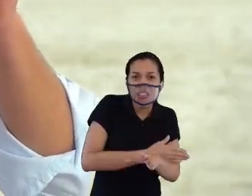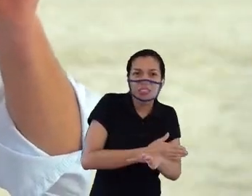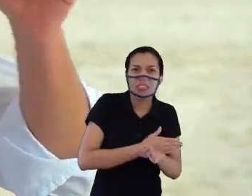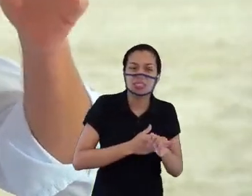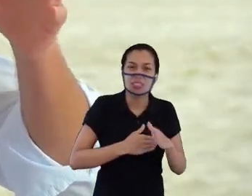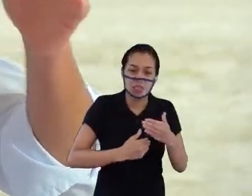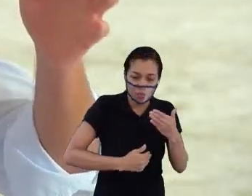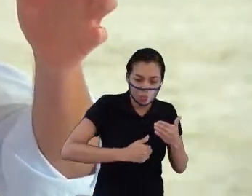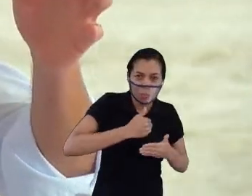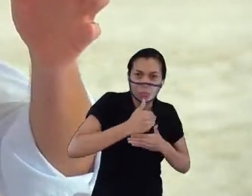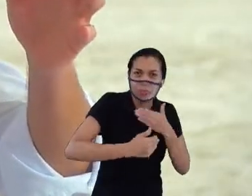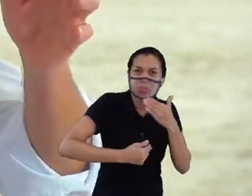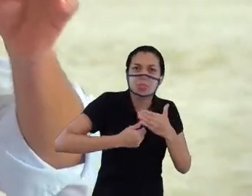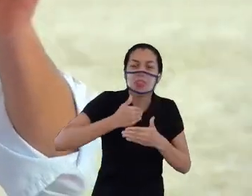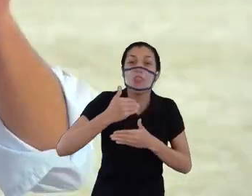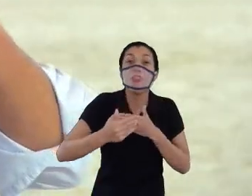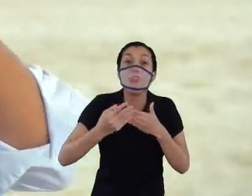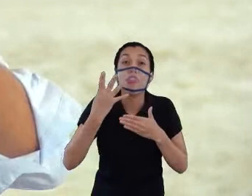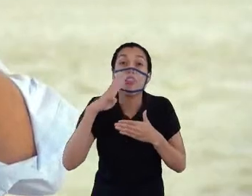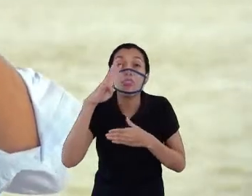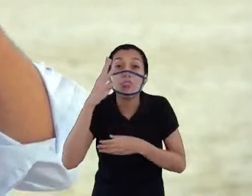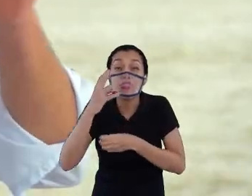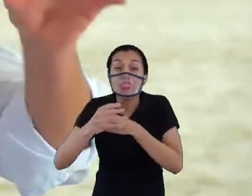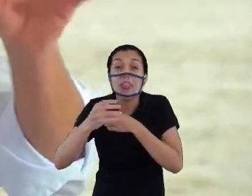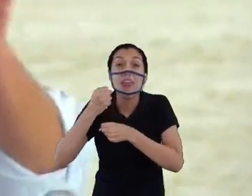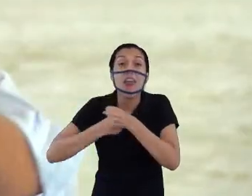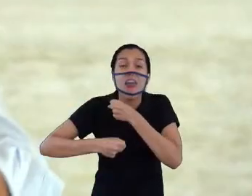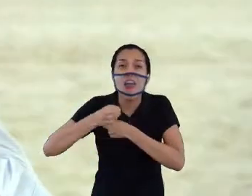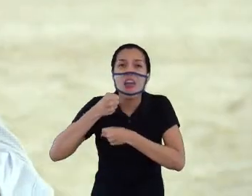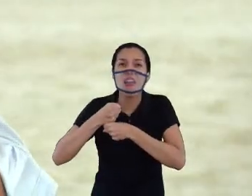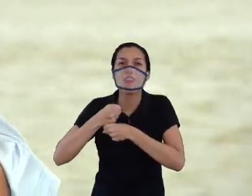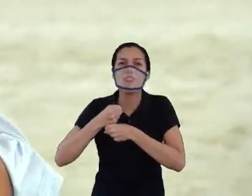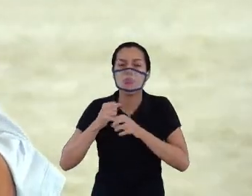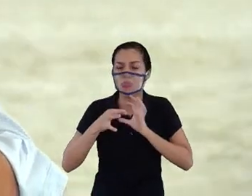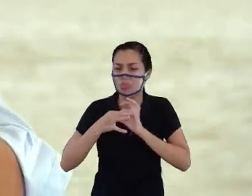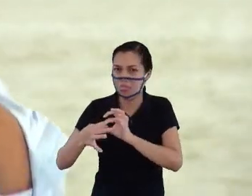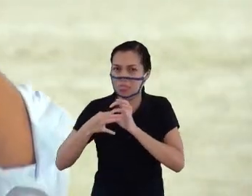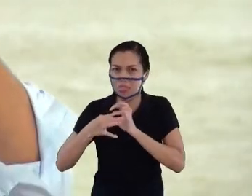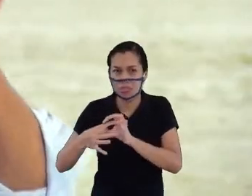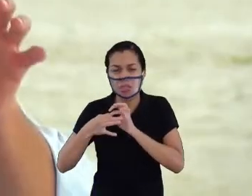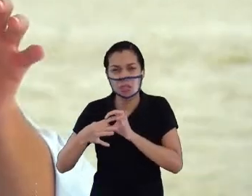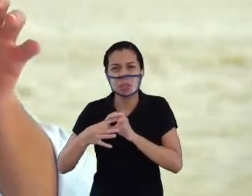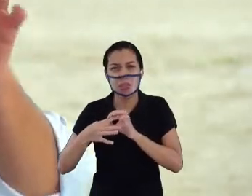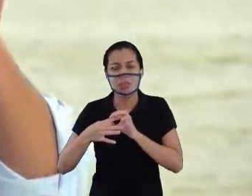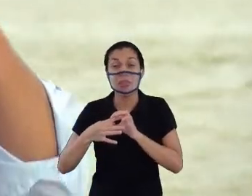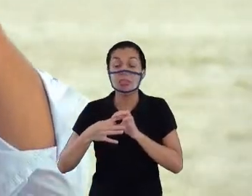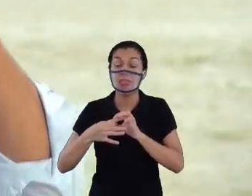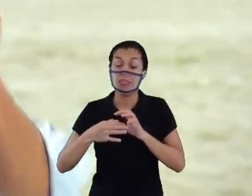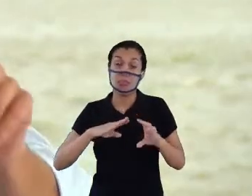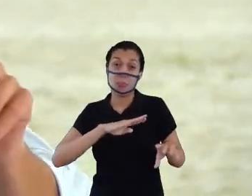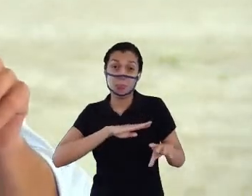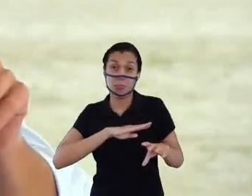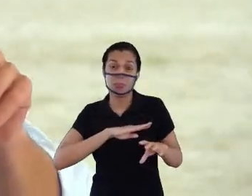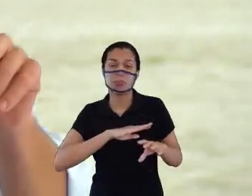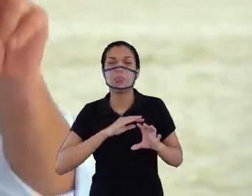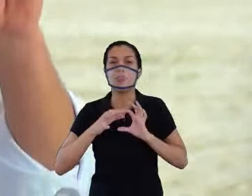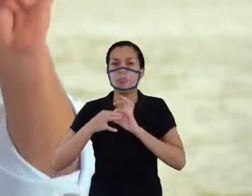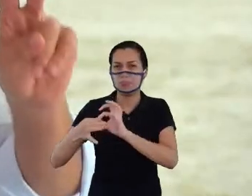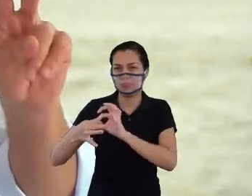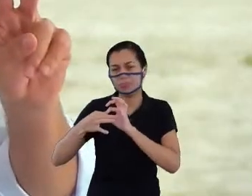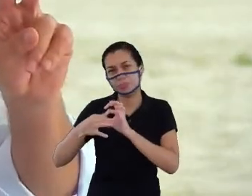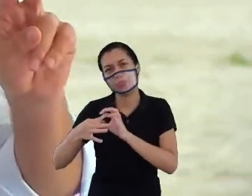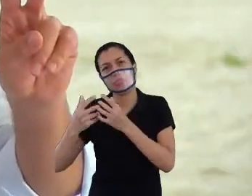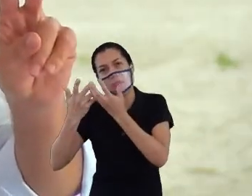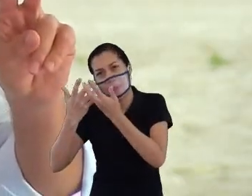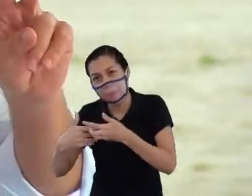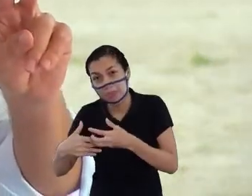dando hace 12 o 14 años y es el acercamiento entre sector público y sector privado. Ha sido un acercamiento bastante objetivo, no ha